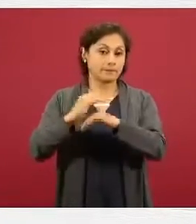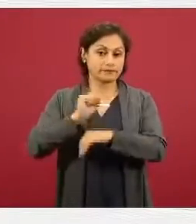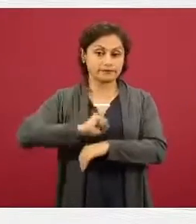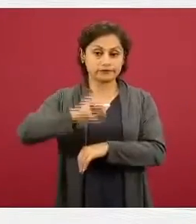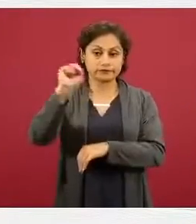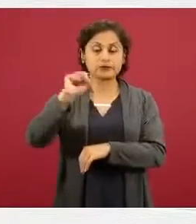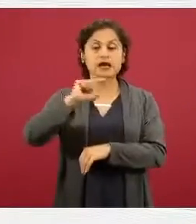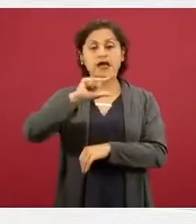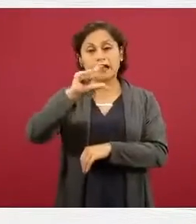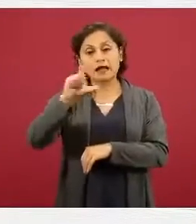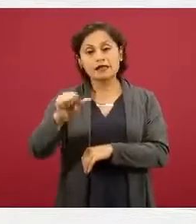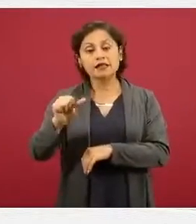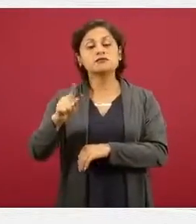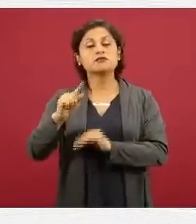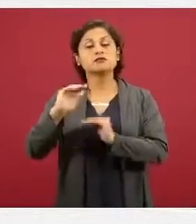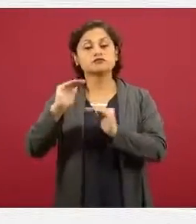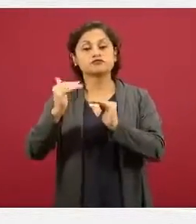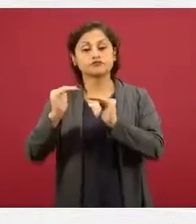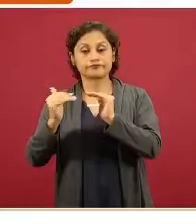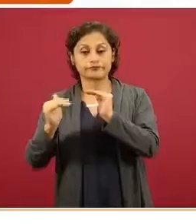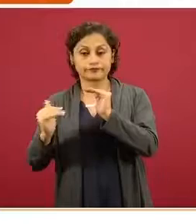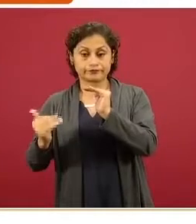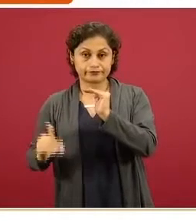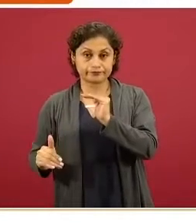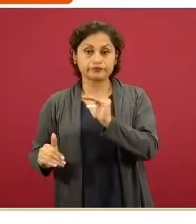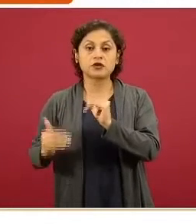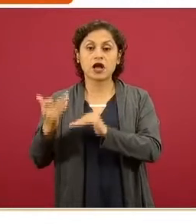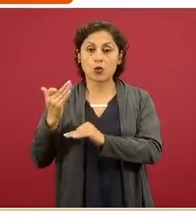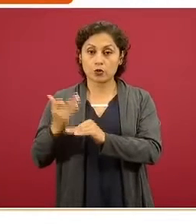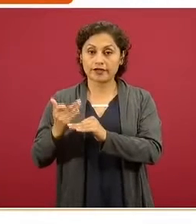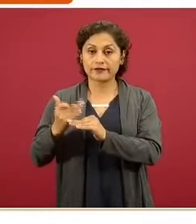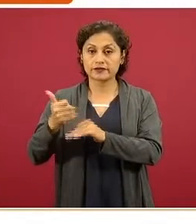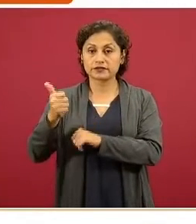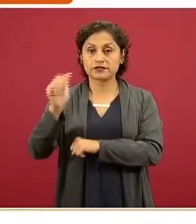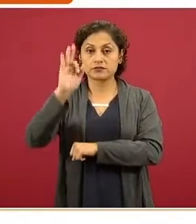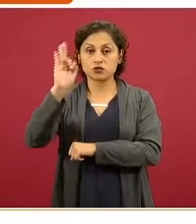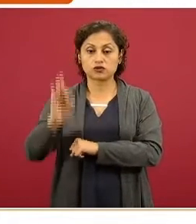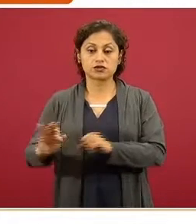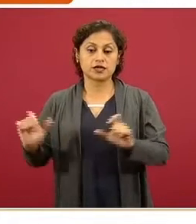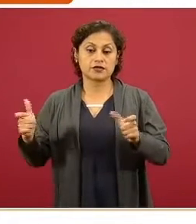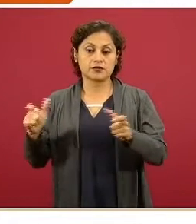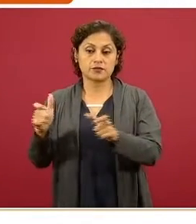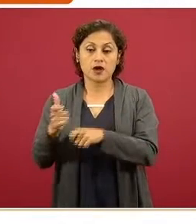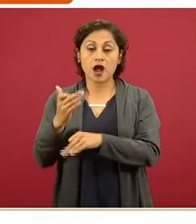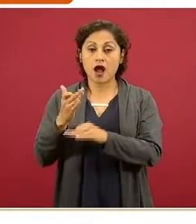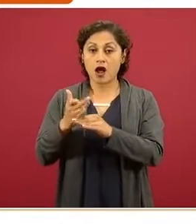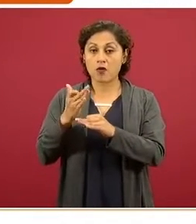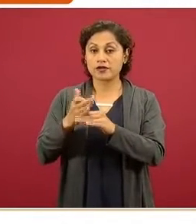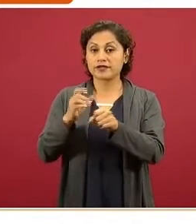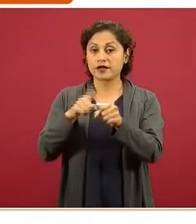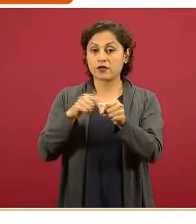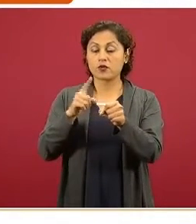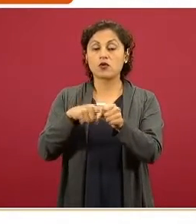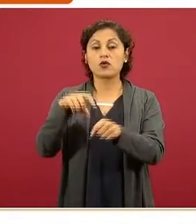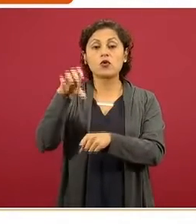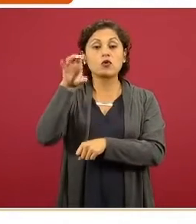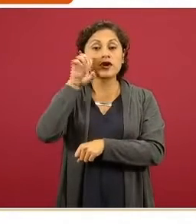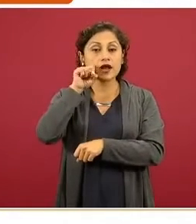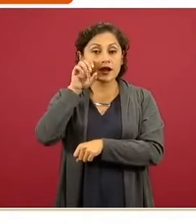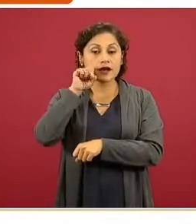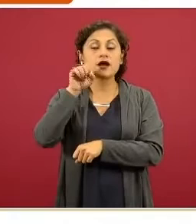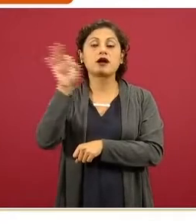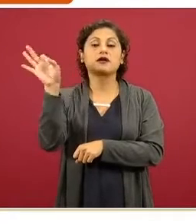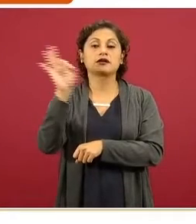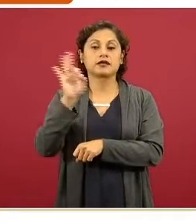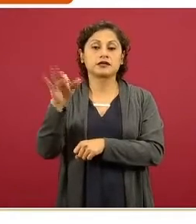una tendencia clara al descenso, con un descenso de 6%, y tiene un semáforo actual naranja, puede ir